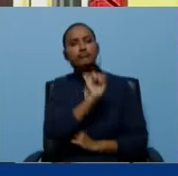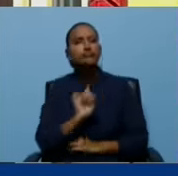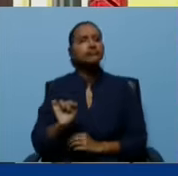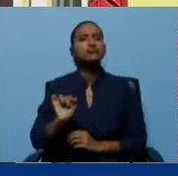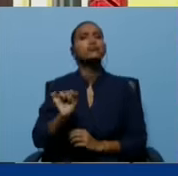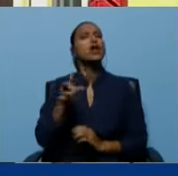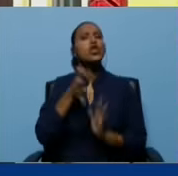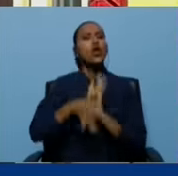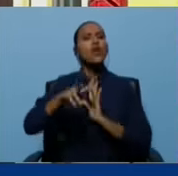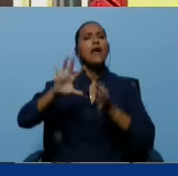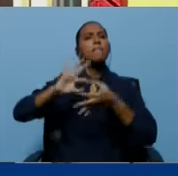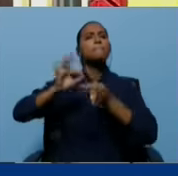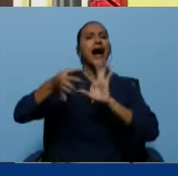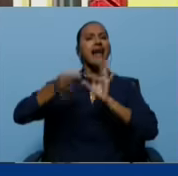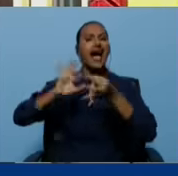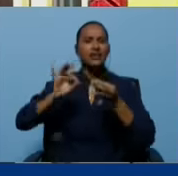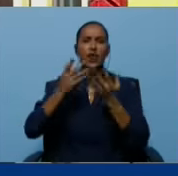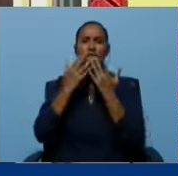Paraíso.